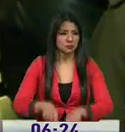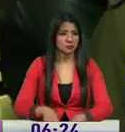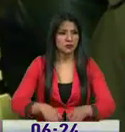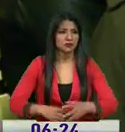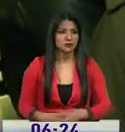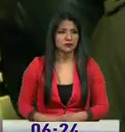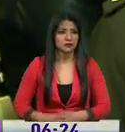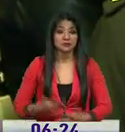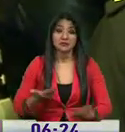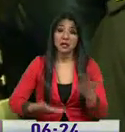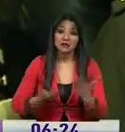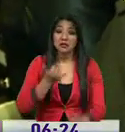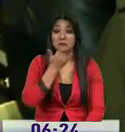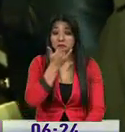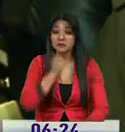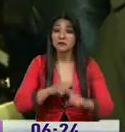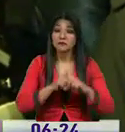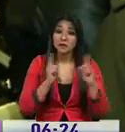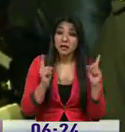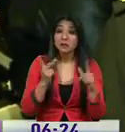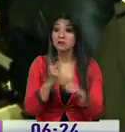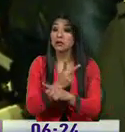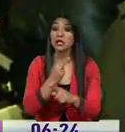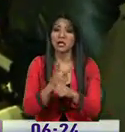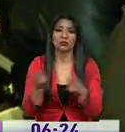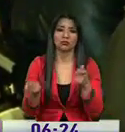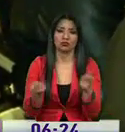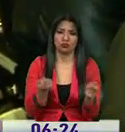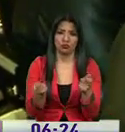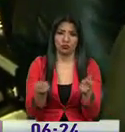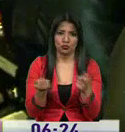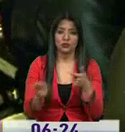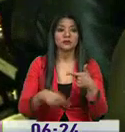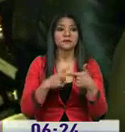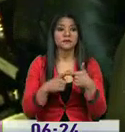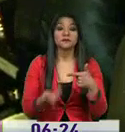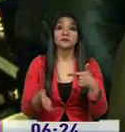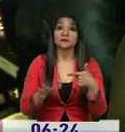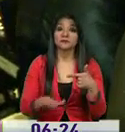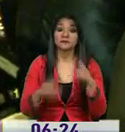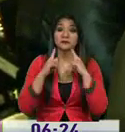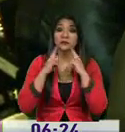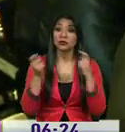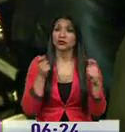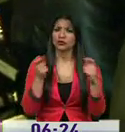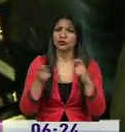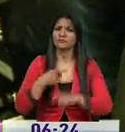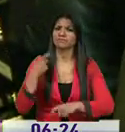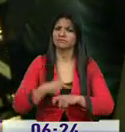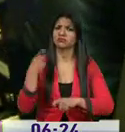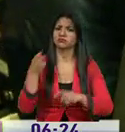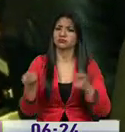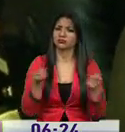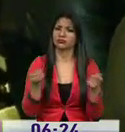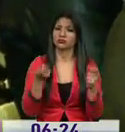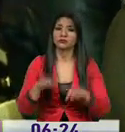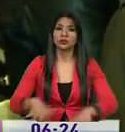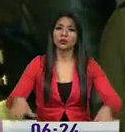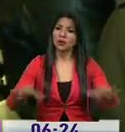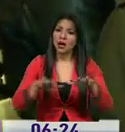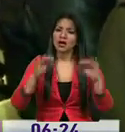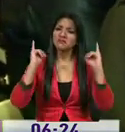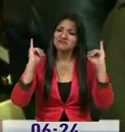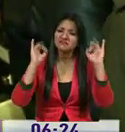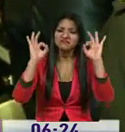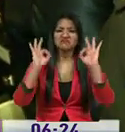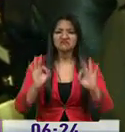posible cometimiento de varios delitos, tener un control estricto, llamemos así, de estos lugares de diversión, en